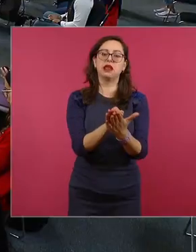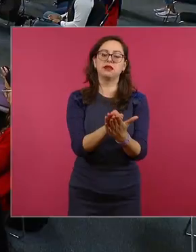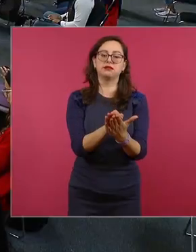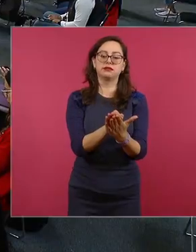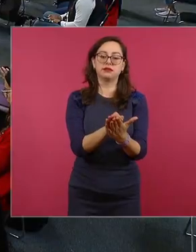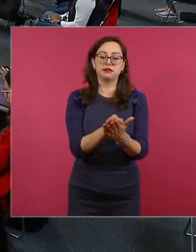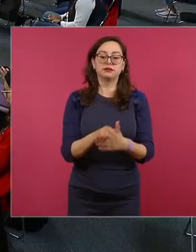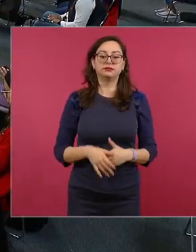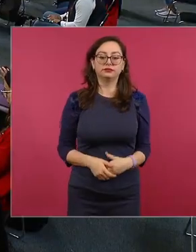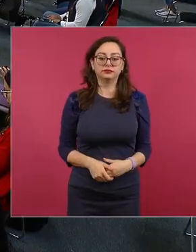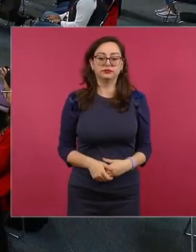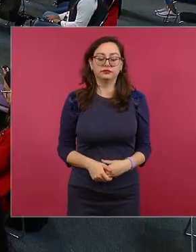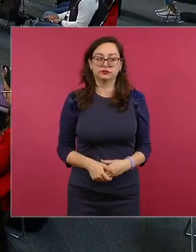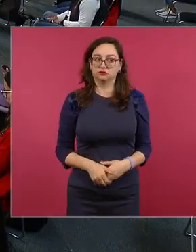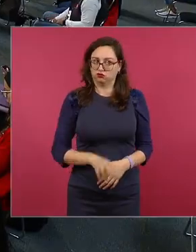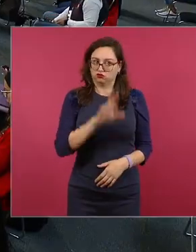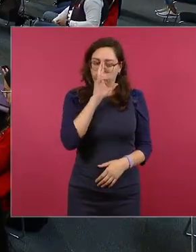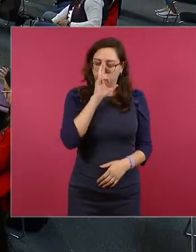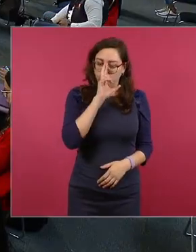Que debe ser respetado.